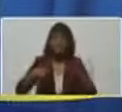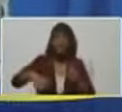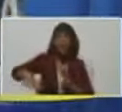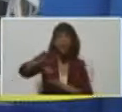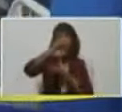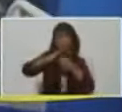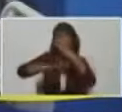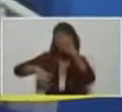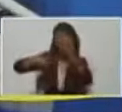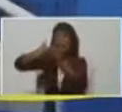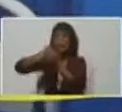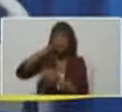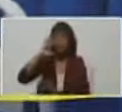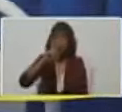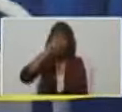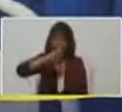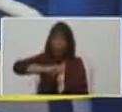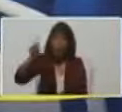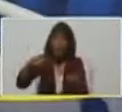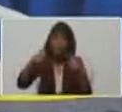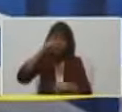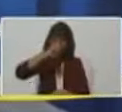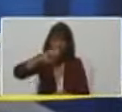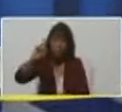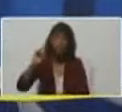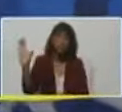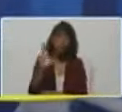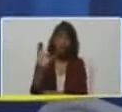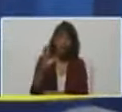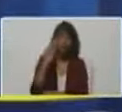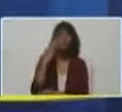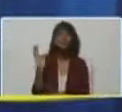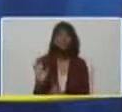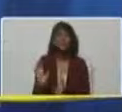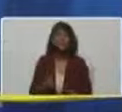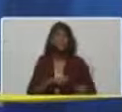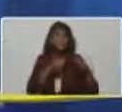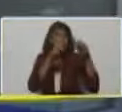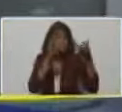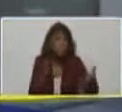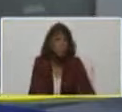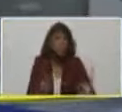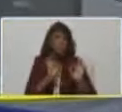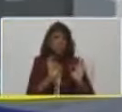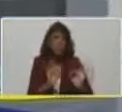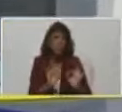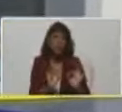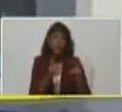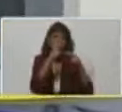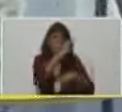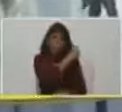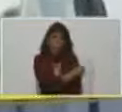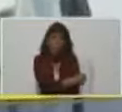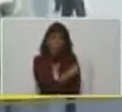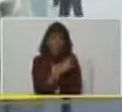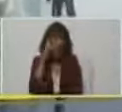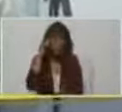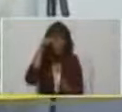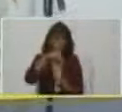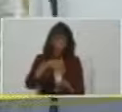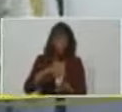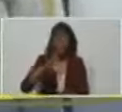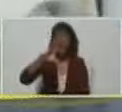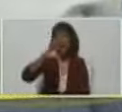de Caracas, usted pues hoy le ha dedicado esos regalos, ese hospital allá en Ciudad